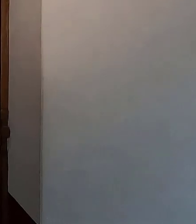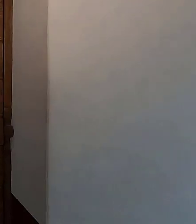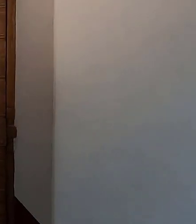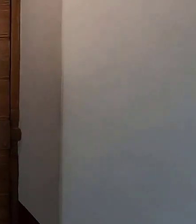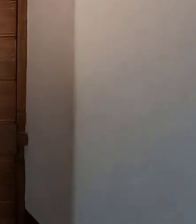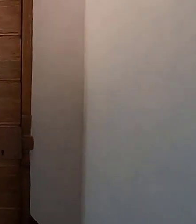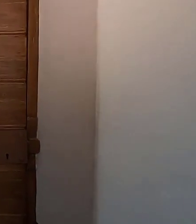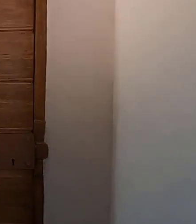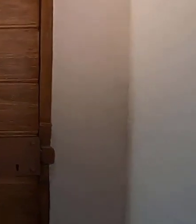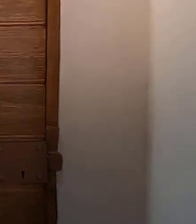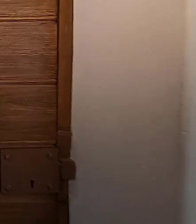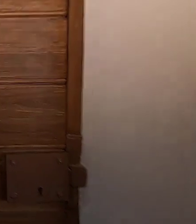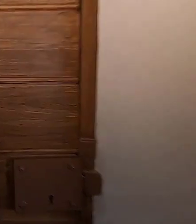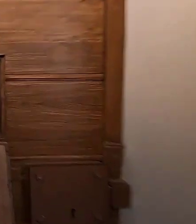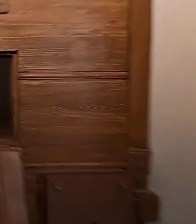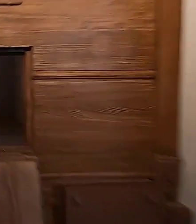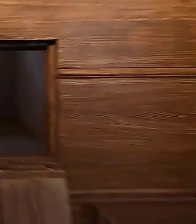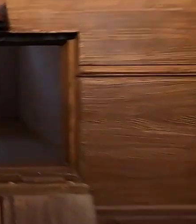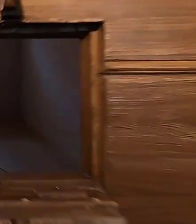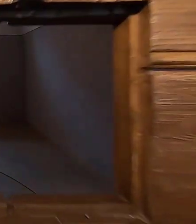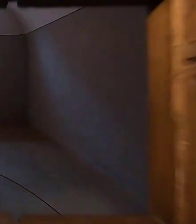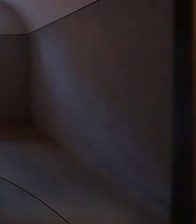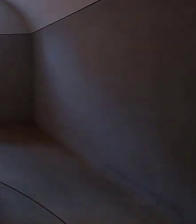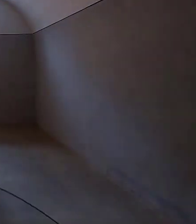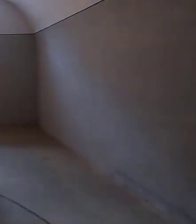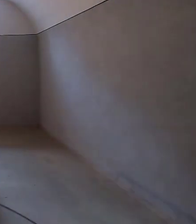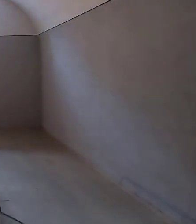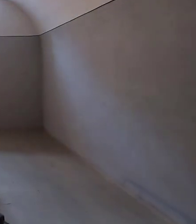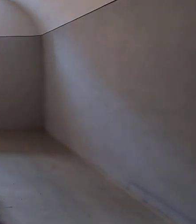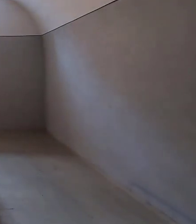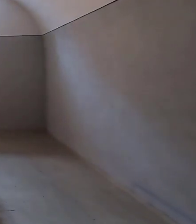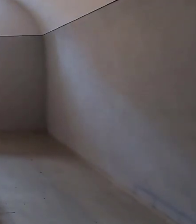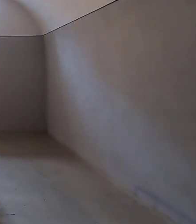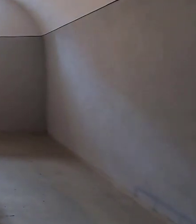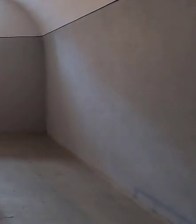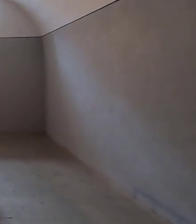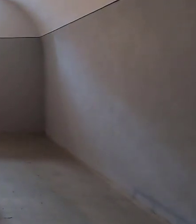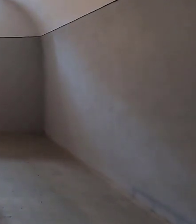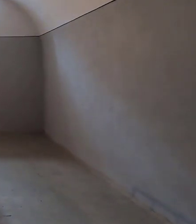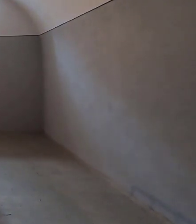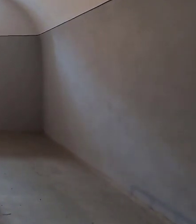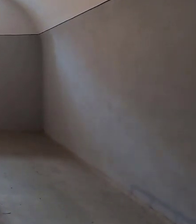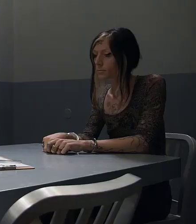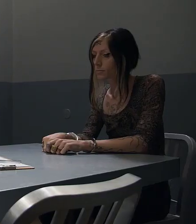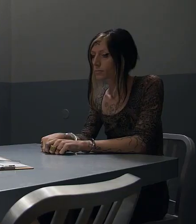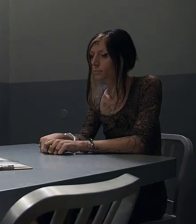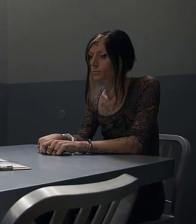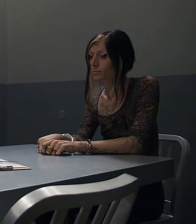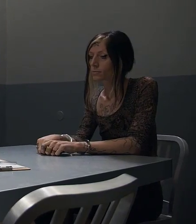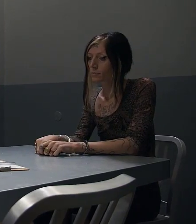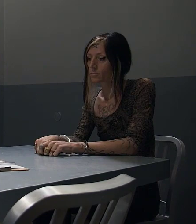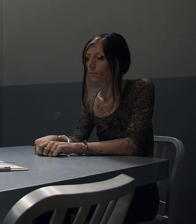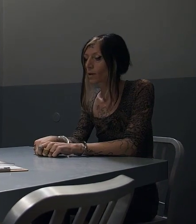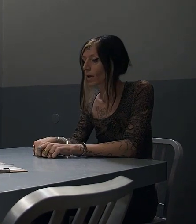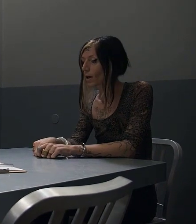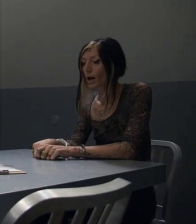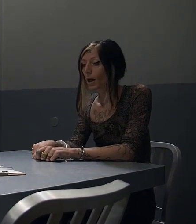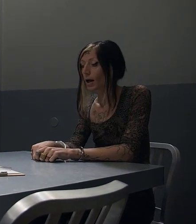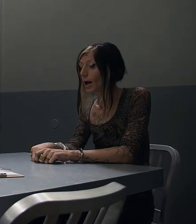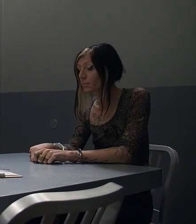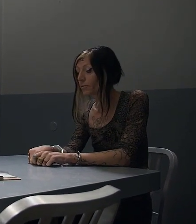carcelaria. Recién este miércoles los pudo ver 15 minutos desde que los detuvieron hace casi 3 semanas. Eso lo cuenta María Alejandra